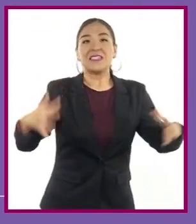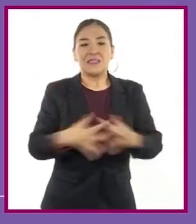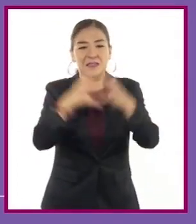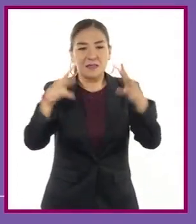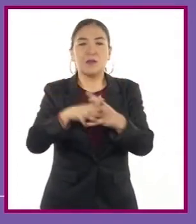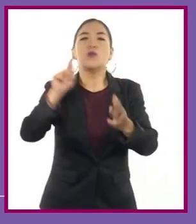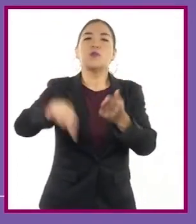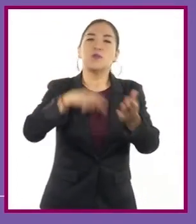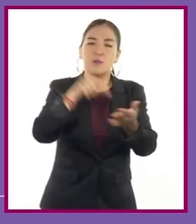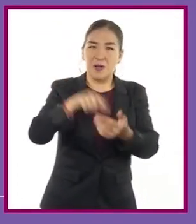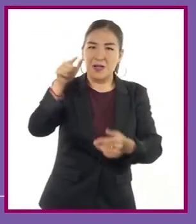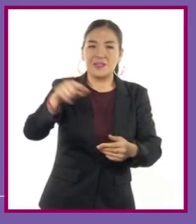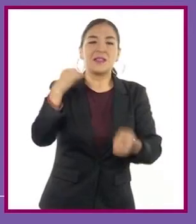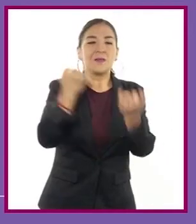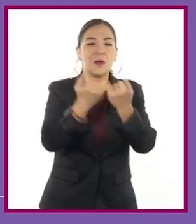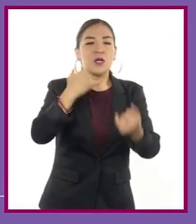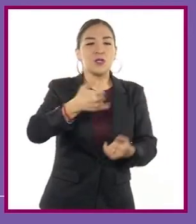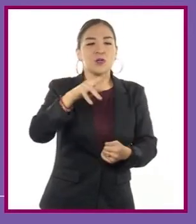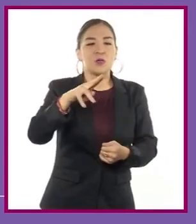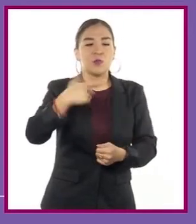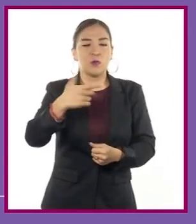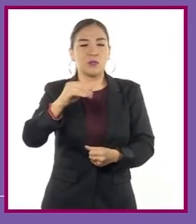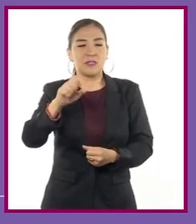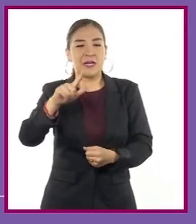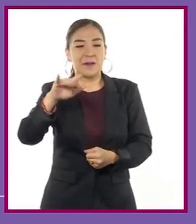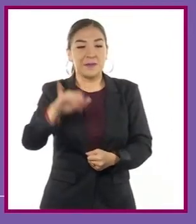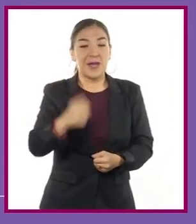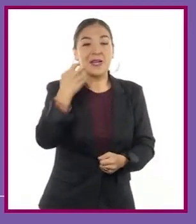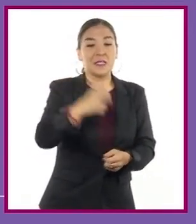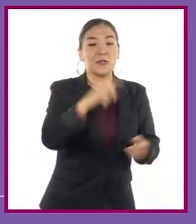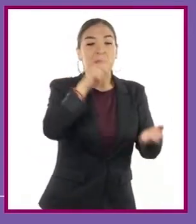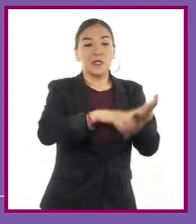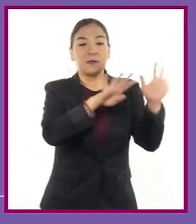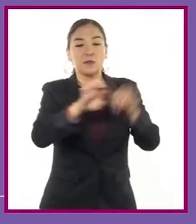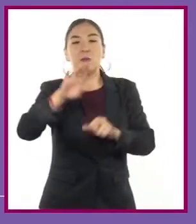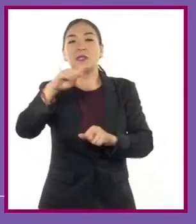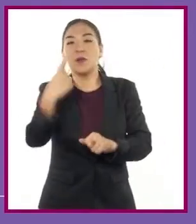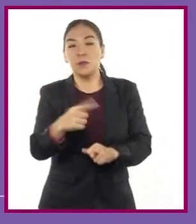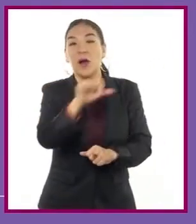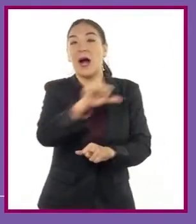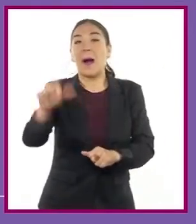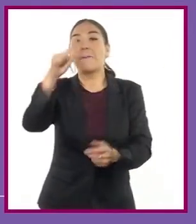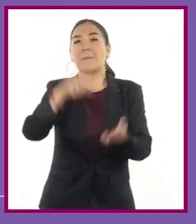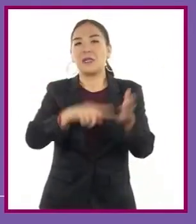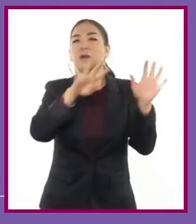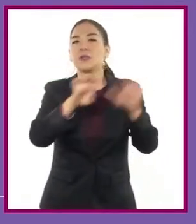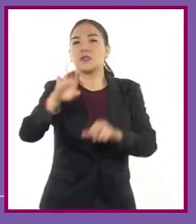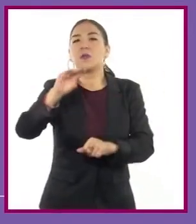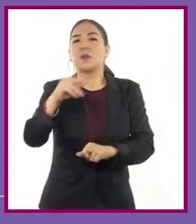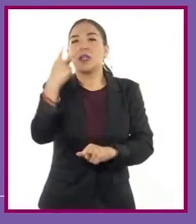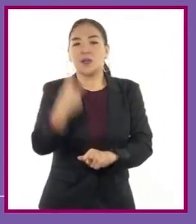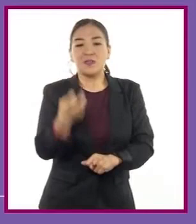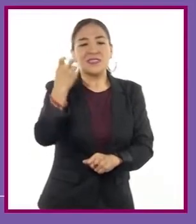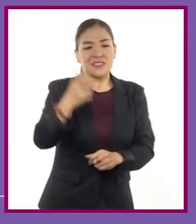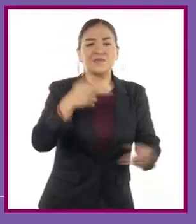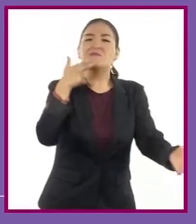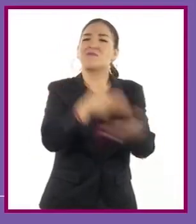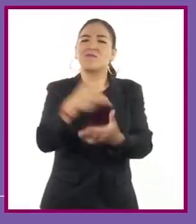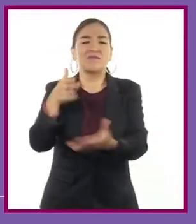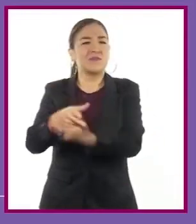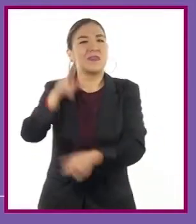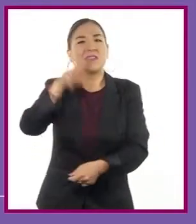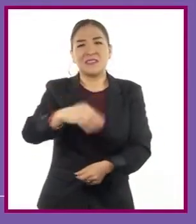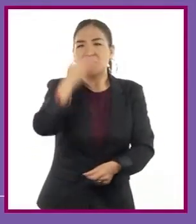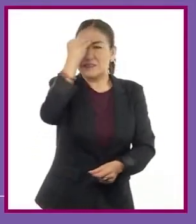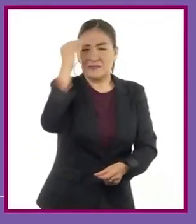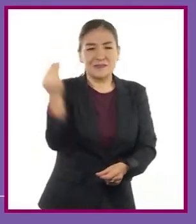en Yugoslavia entre 1991 y 1992, en la que se cometieron crímenes contra